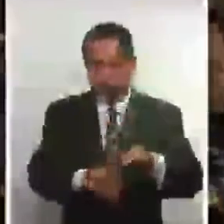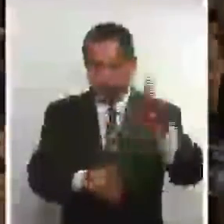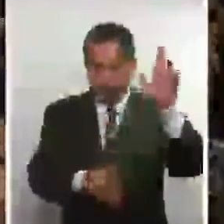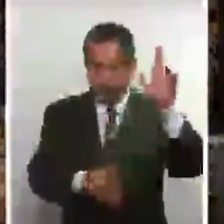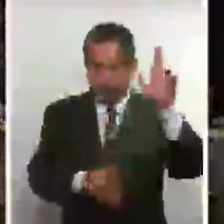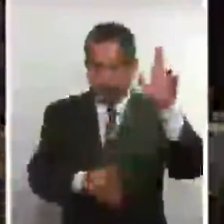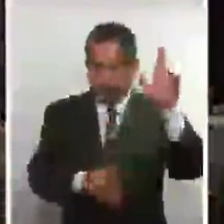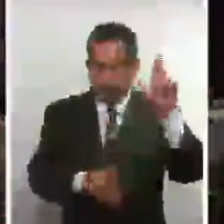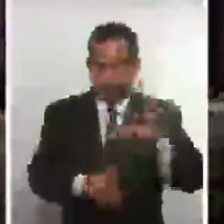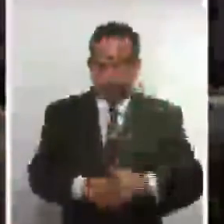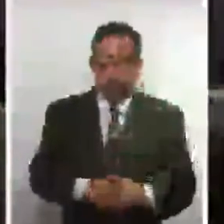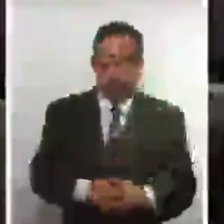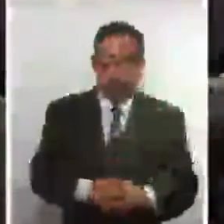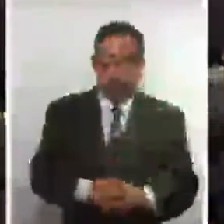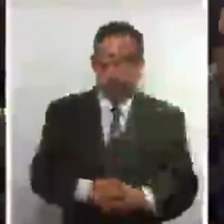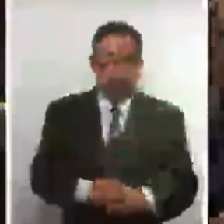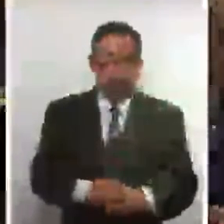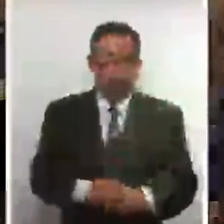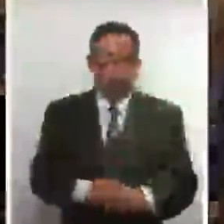manifestarlo.